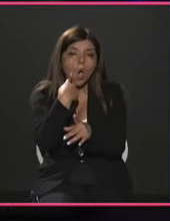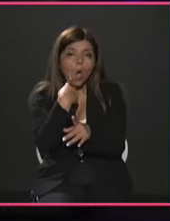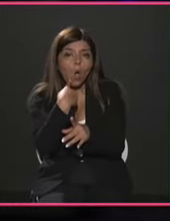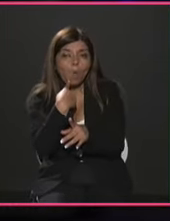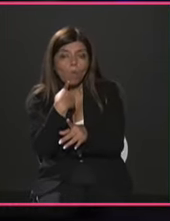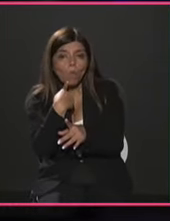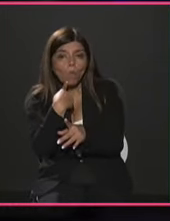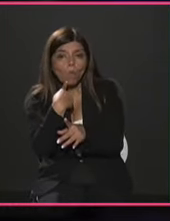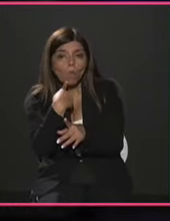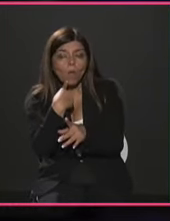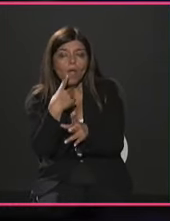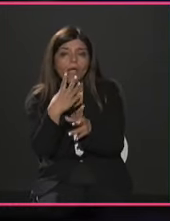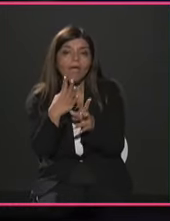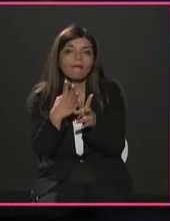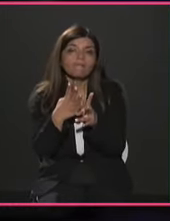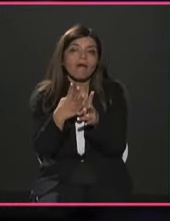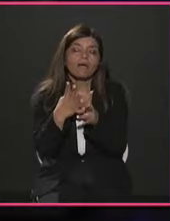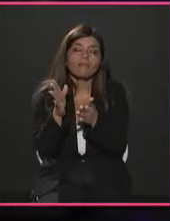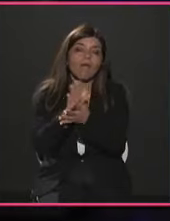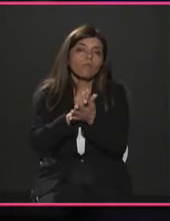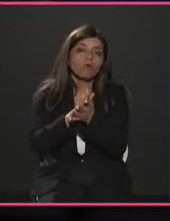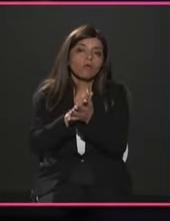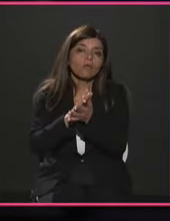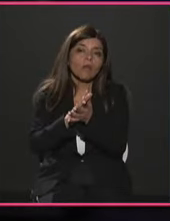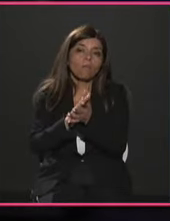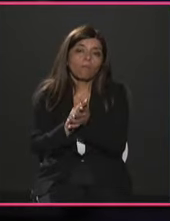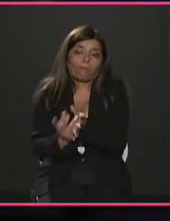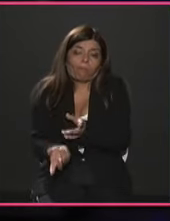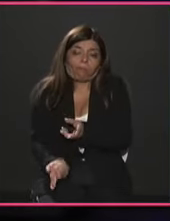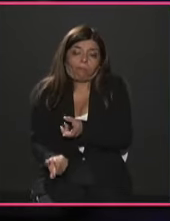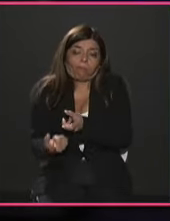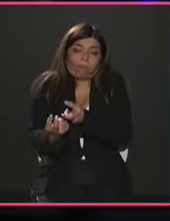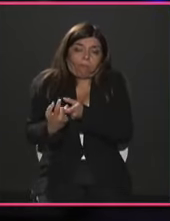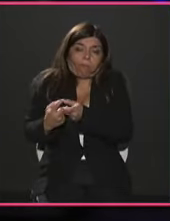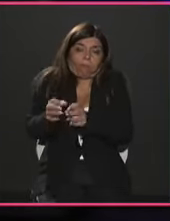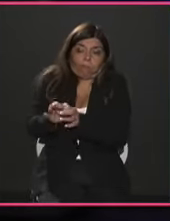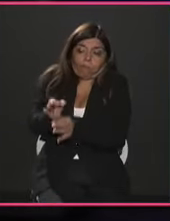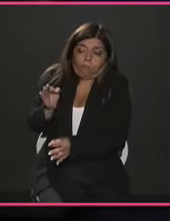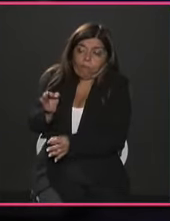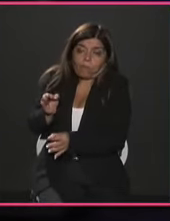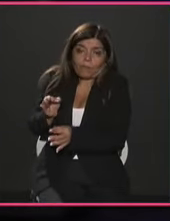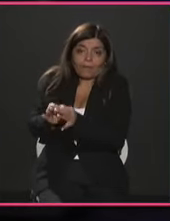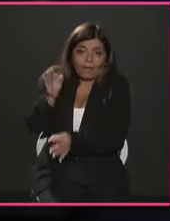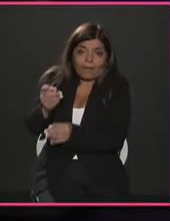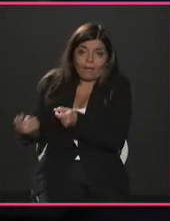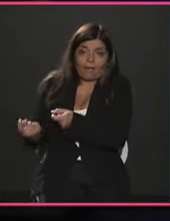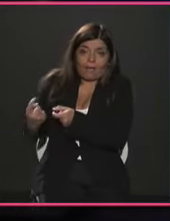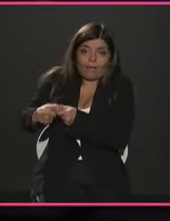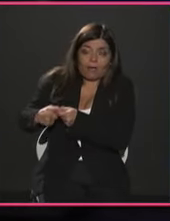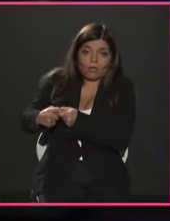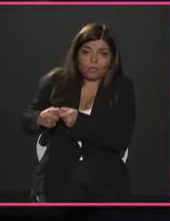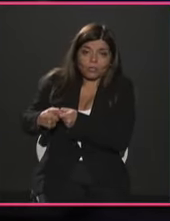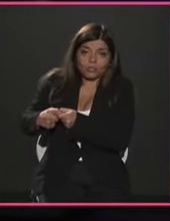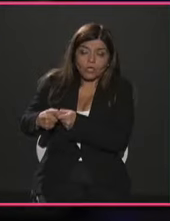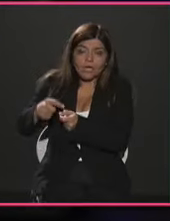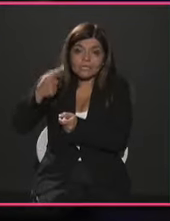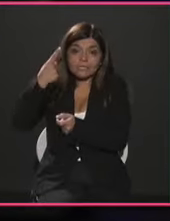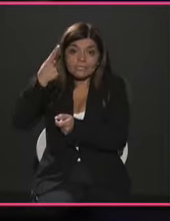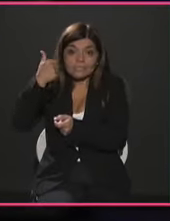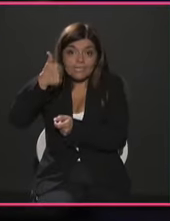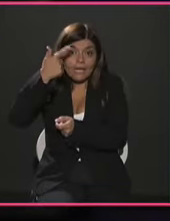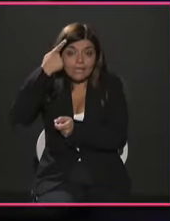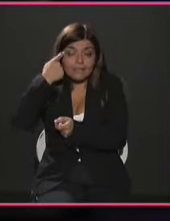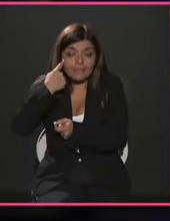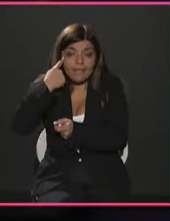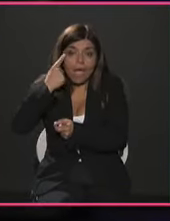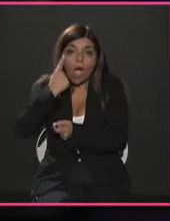implant se tiene que ir al invitro A las pruebas y cuando esto están en en los primeros 6 días se hace una prueba